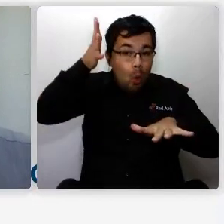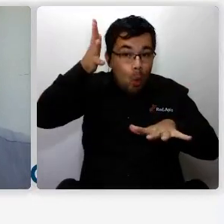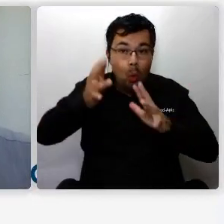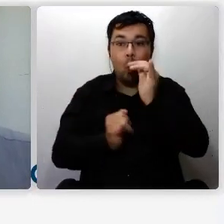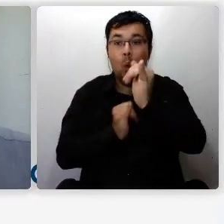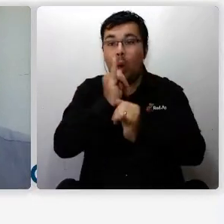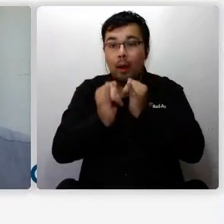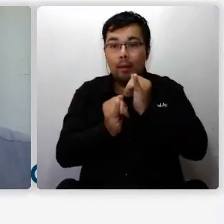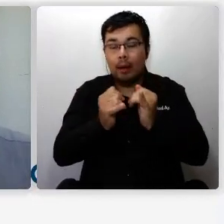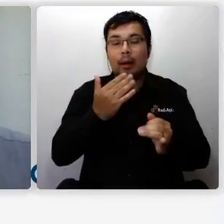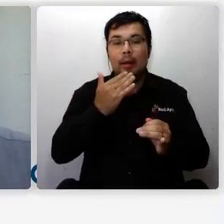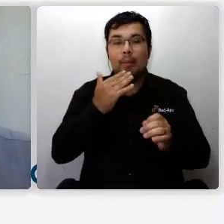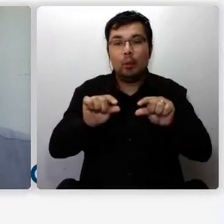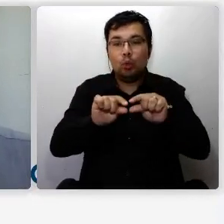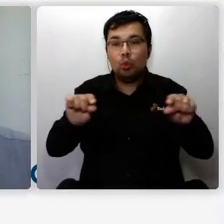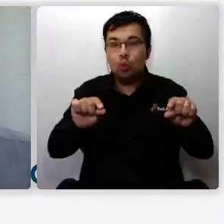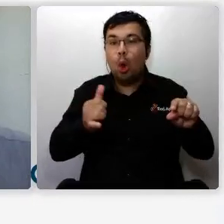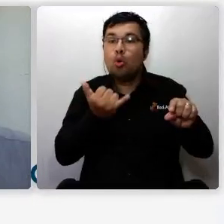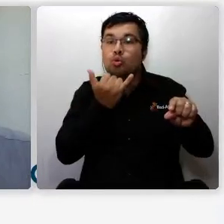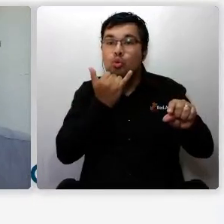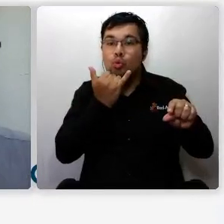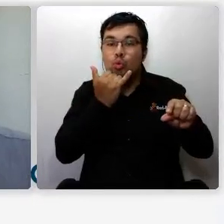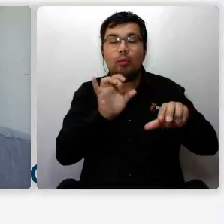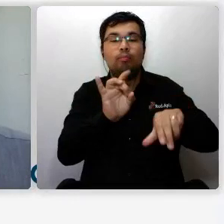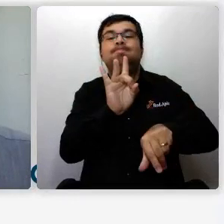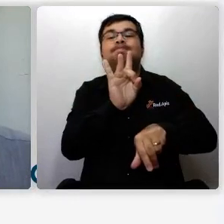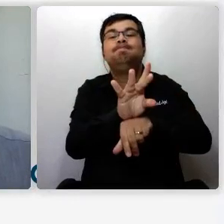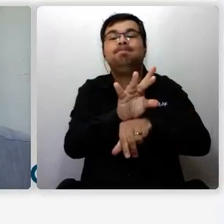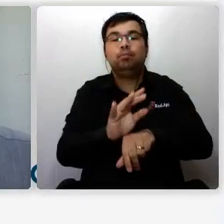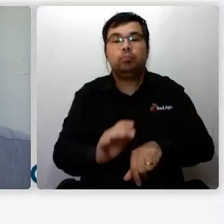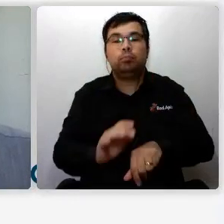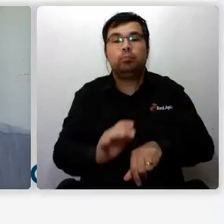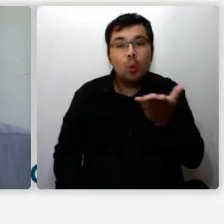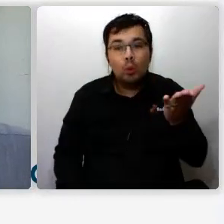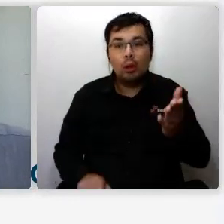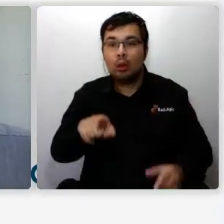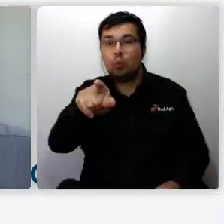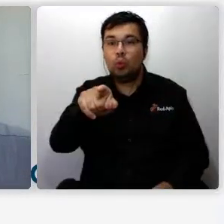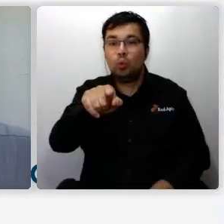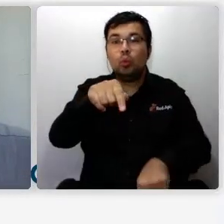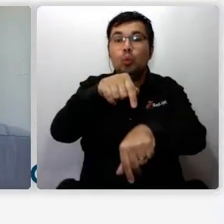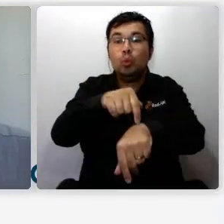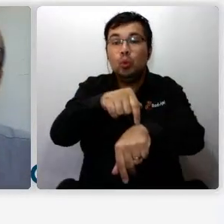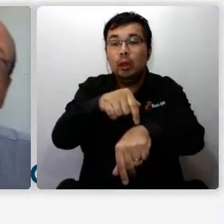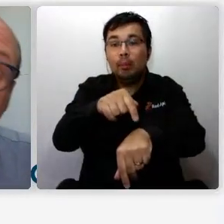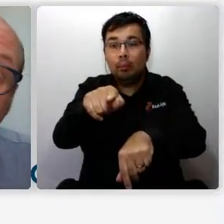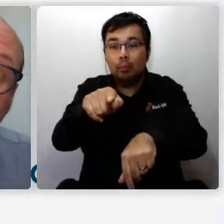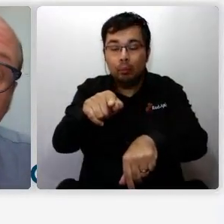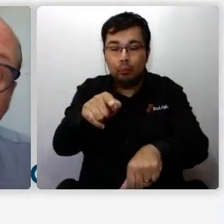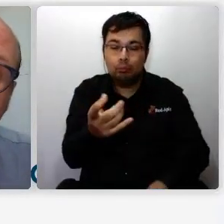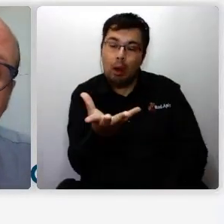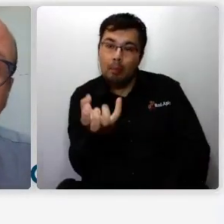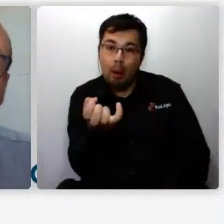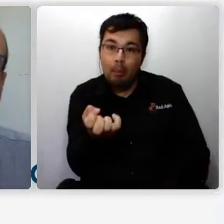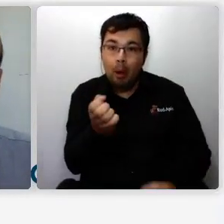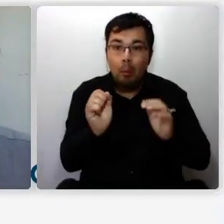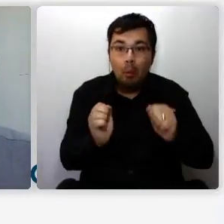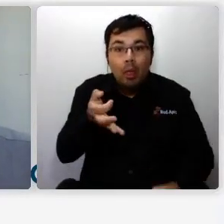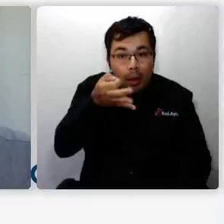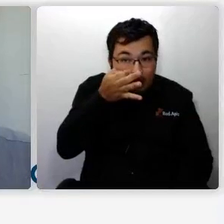link de YouTube para que lo puedan ver en otros tiempos, si es que se perdieron algo, tuvieron que conectarse más tarde, se desconectaron antes del